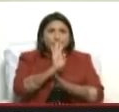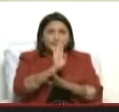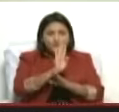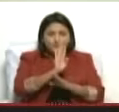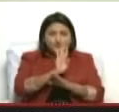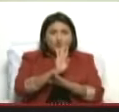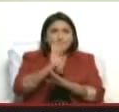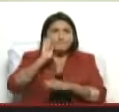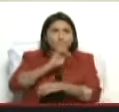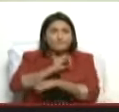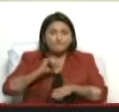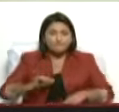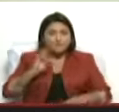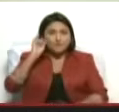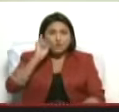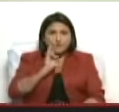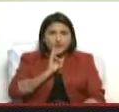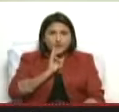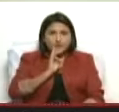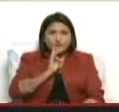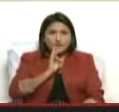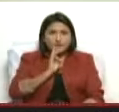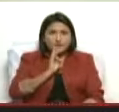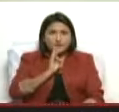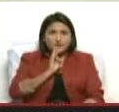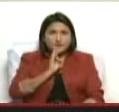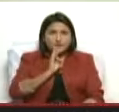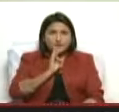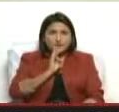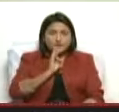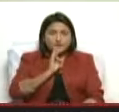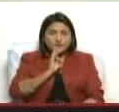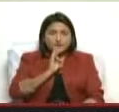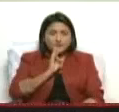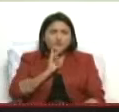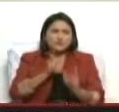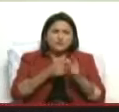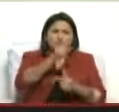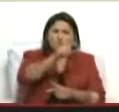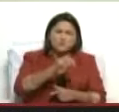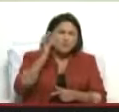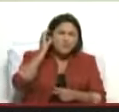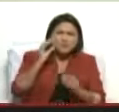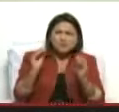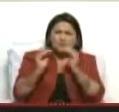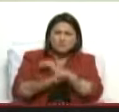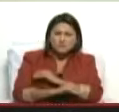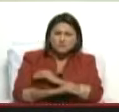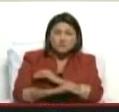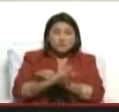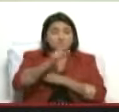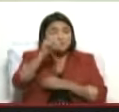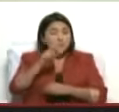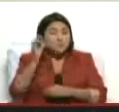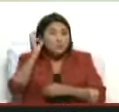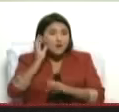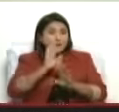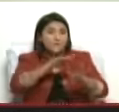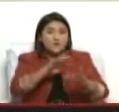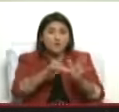de la Fuerza Armada nacional bolivariana cómo explicar esta contradicción que una defensora de los Derechos Humanos